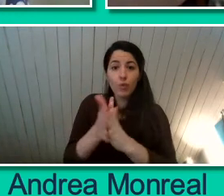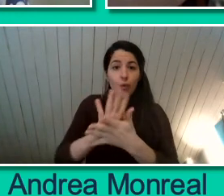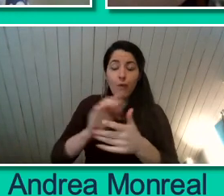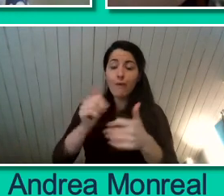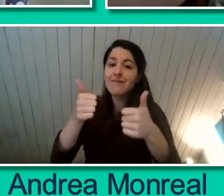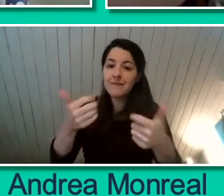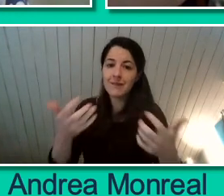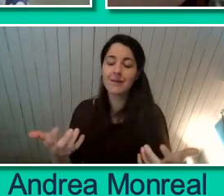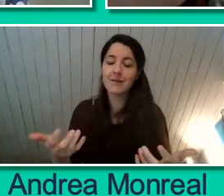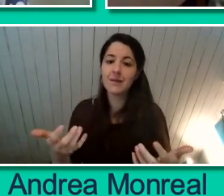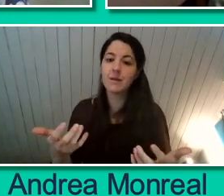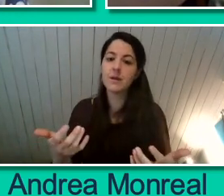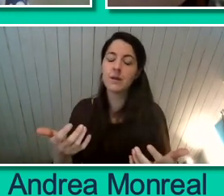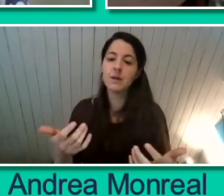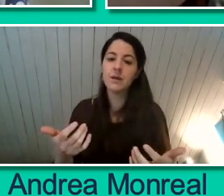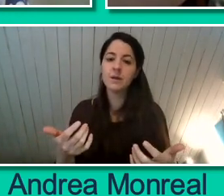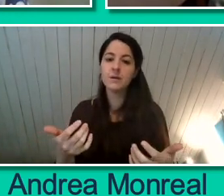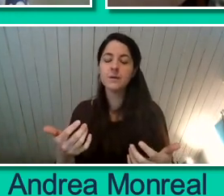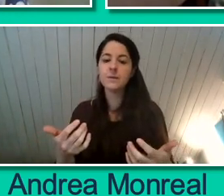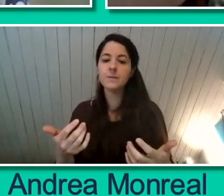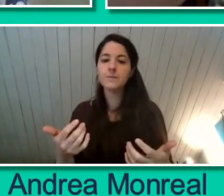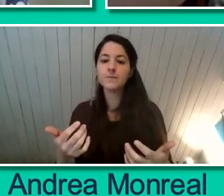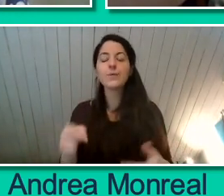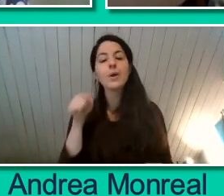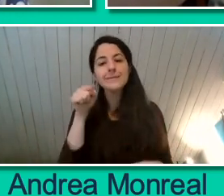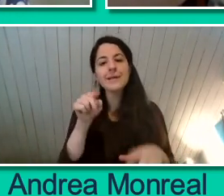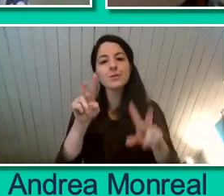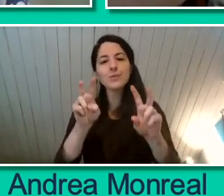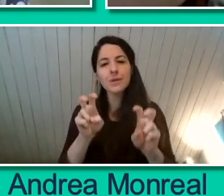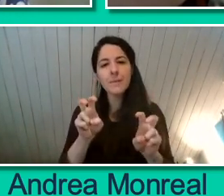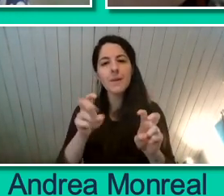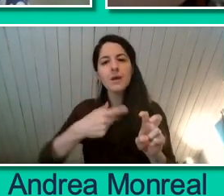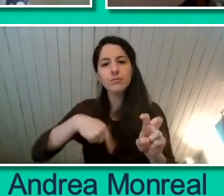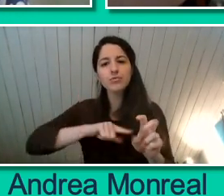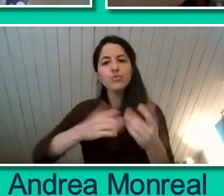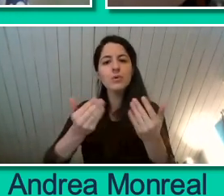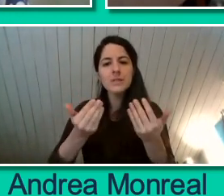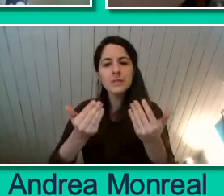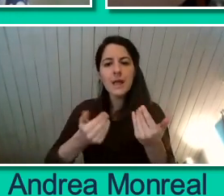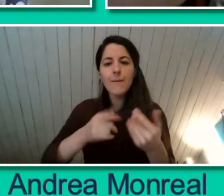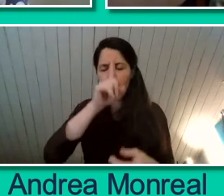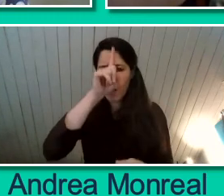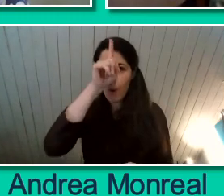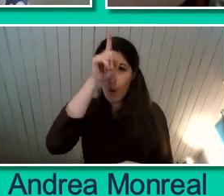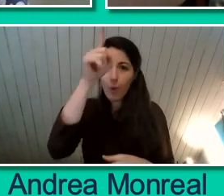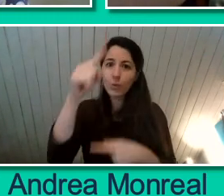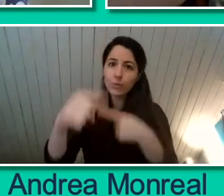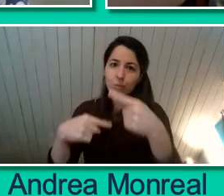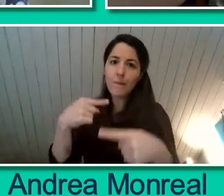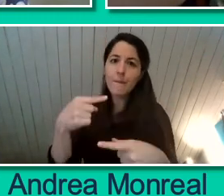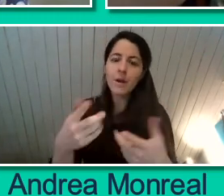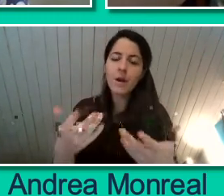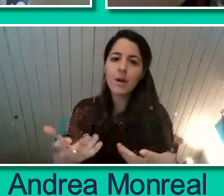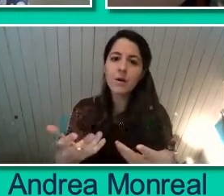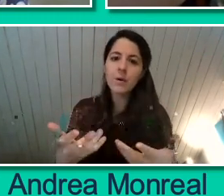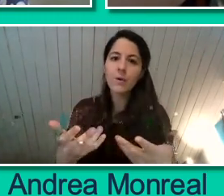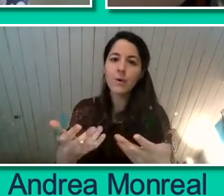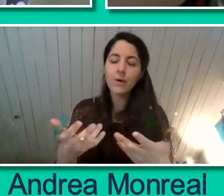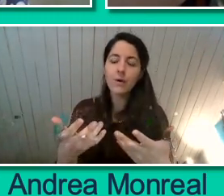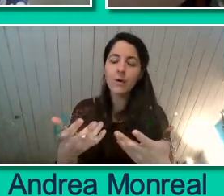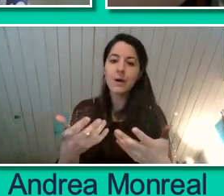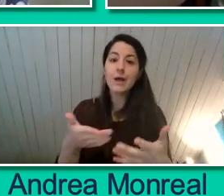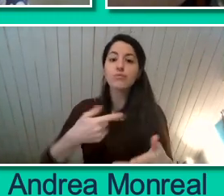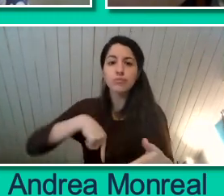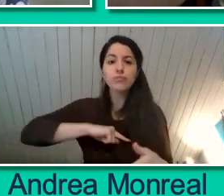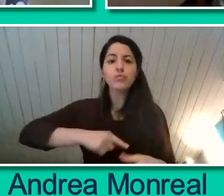es un tema que tenemos que acostumbrarnos a que tenemos el derecho de hablar con